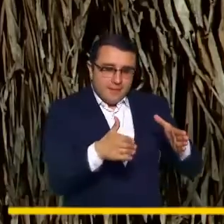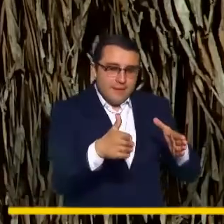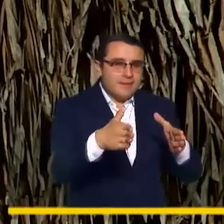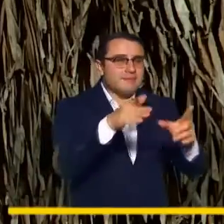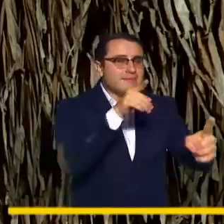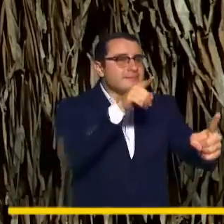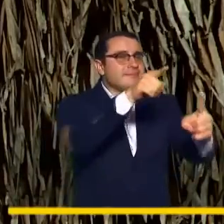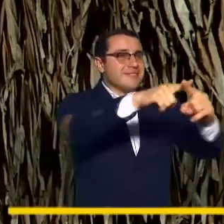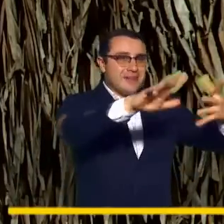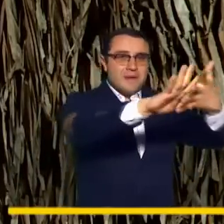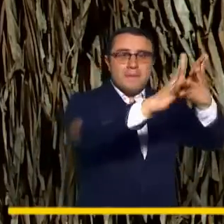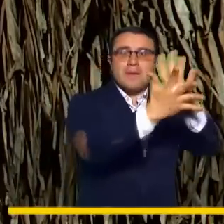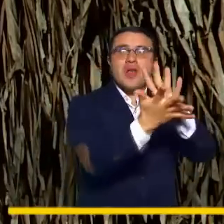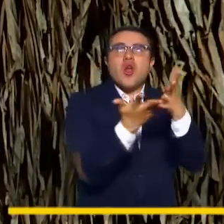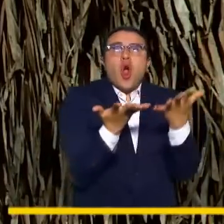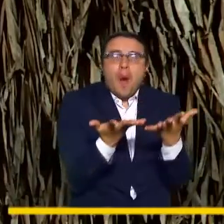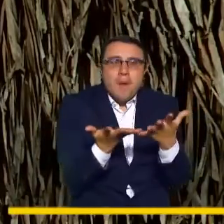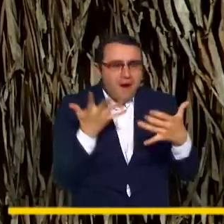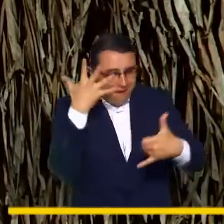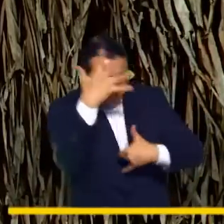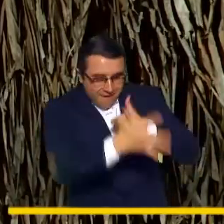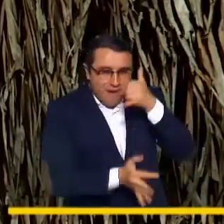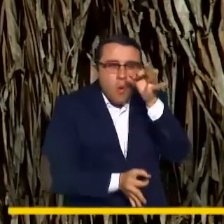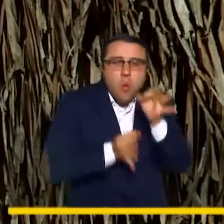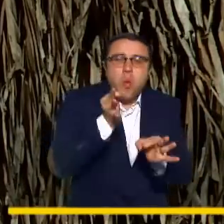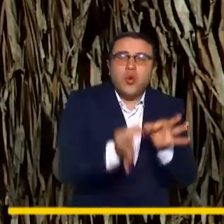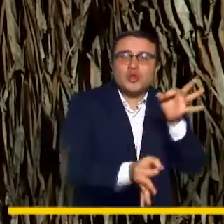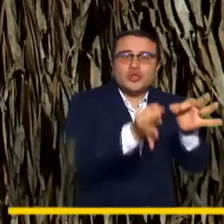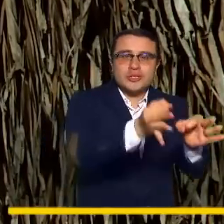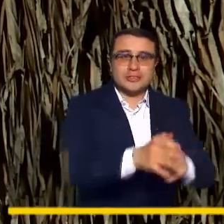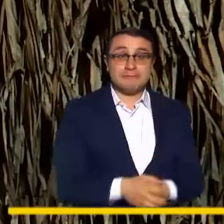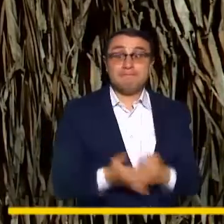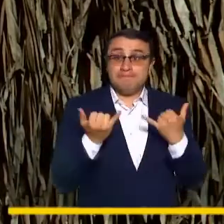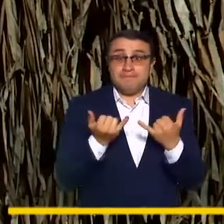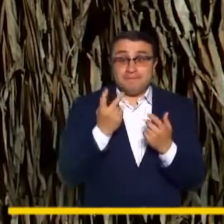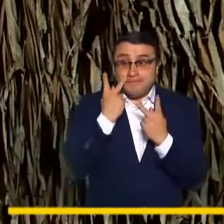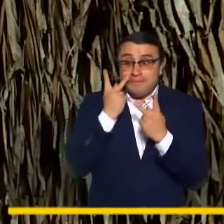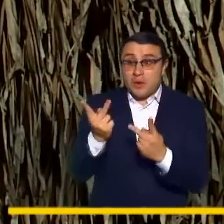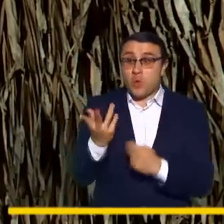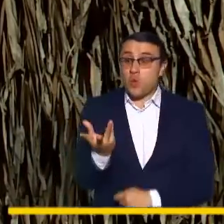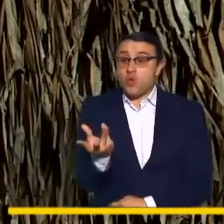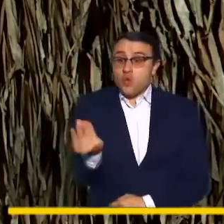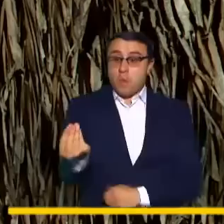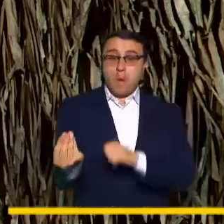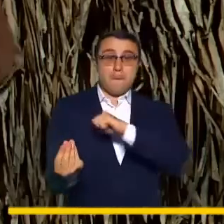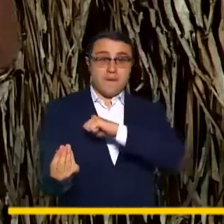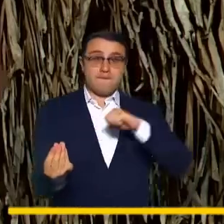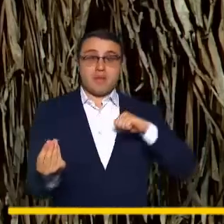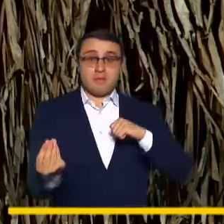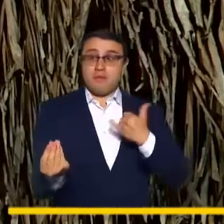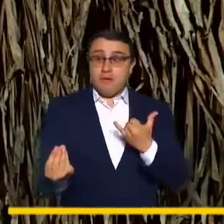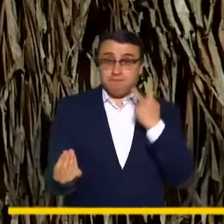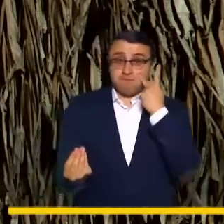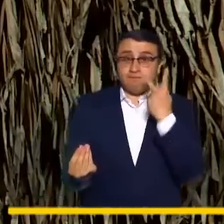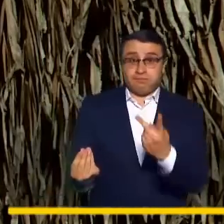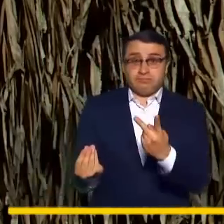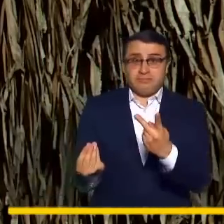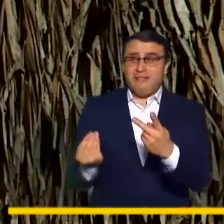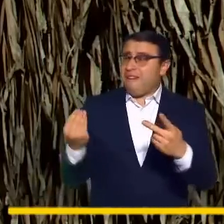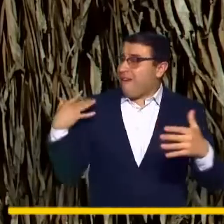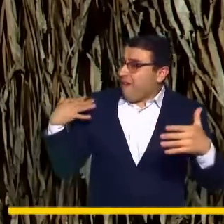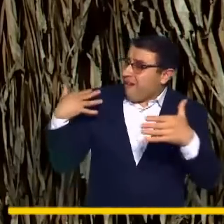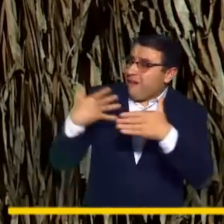justicia. Hoy aquí vemos lo que pasó con un grupo privado. Ahora, después de